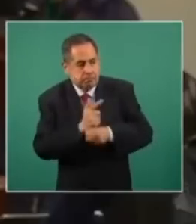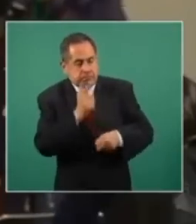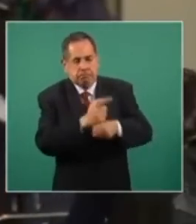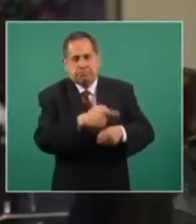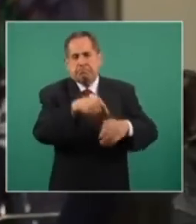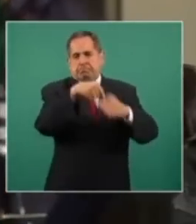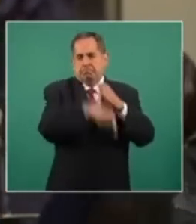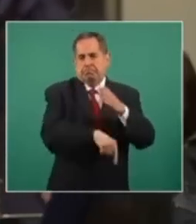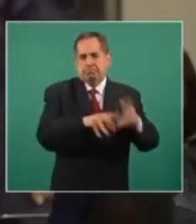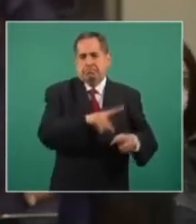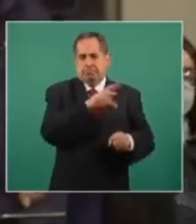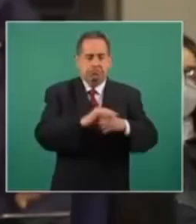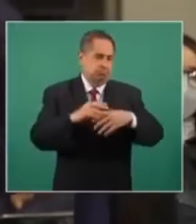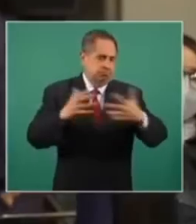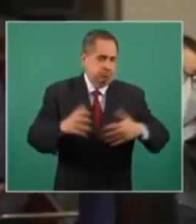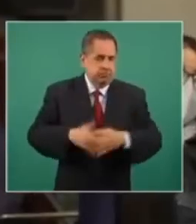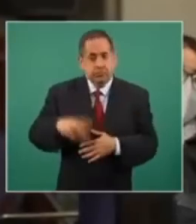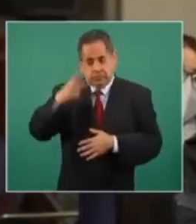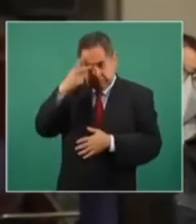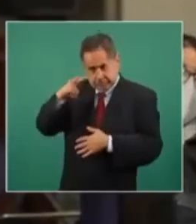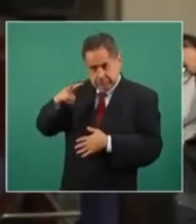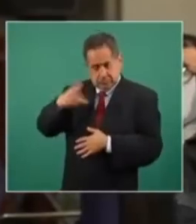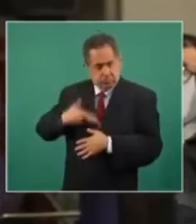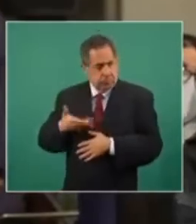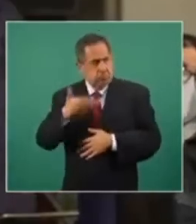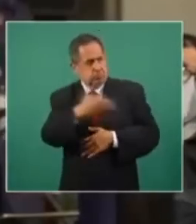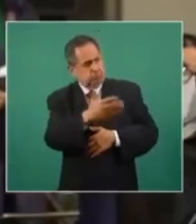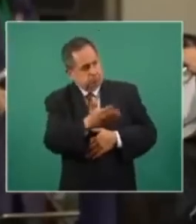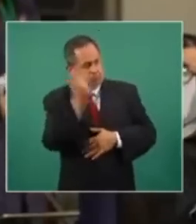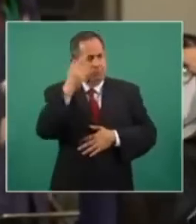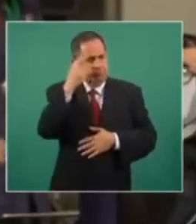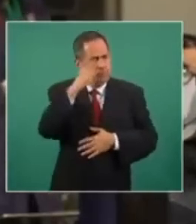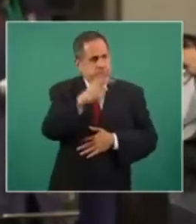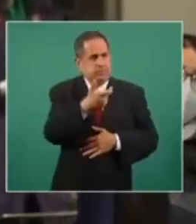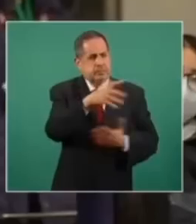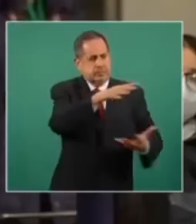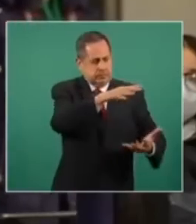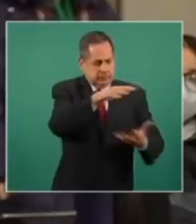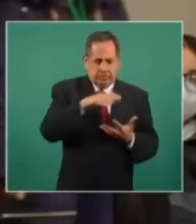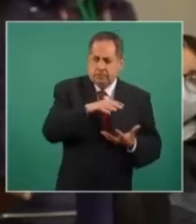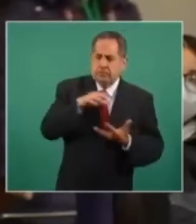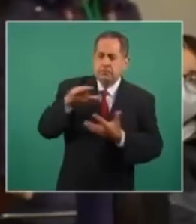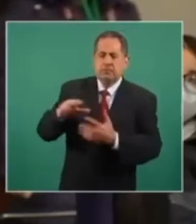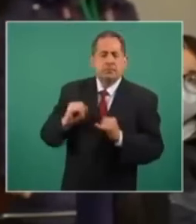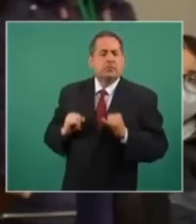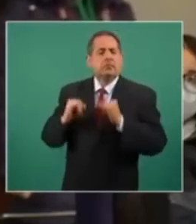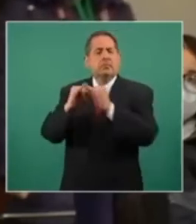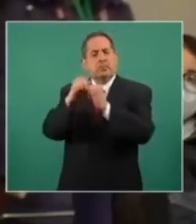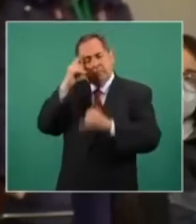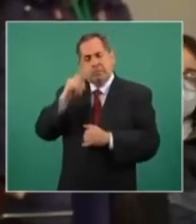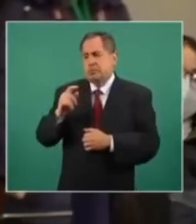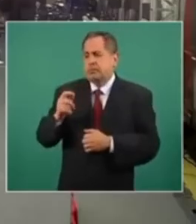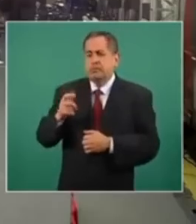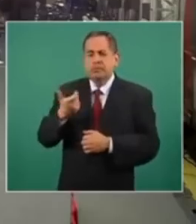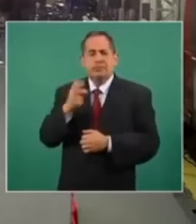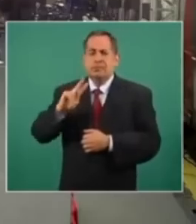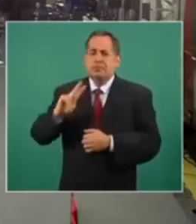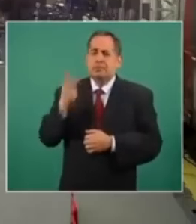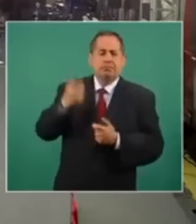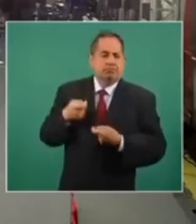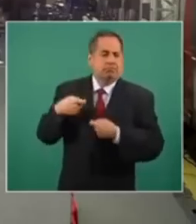Secretaria, ¿México va a reclamar ese monto para ingresarlo al instituto para devolverle al pueblo lo robado? ¿Tiene usted alguna